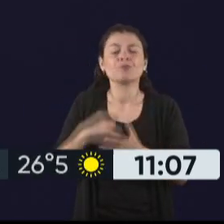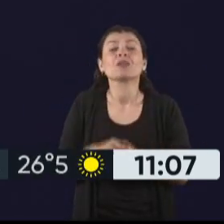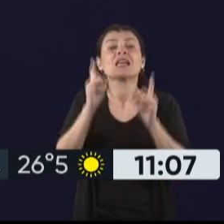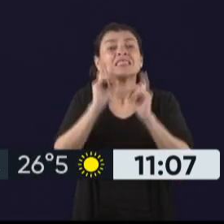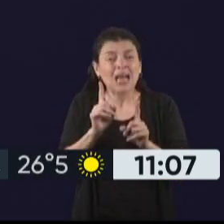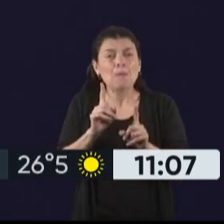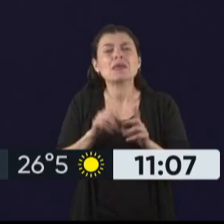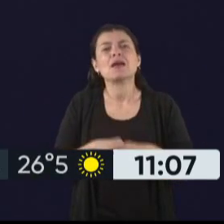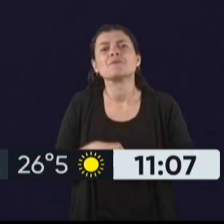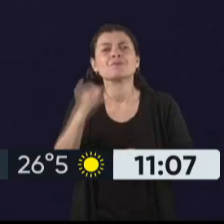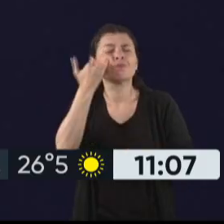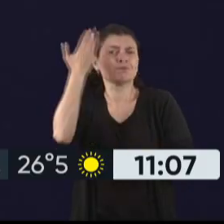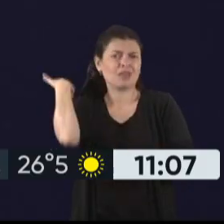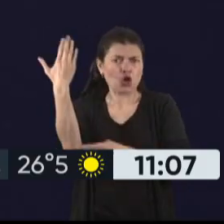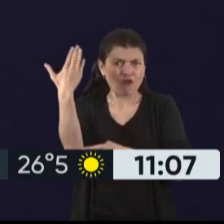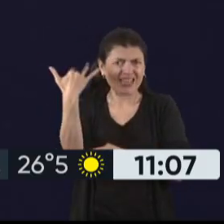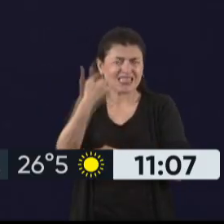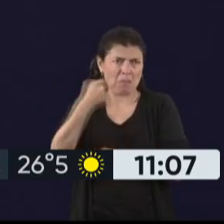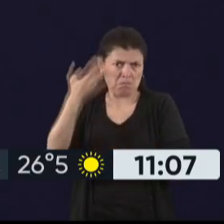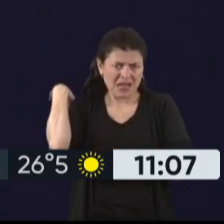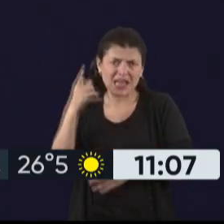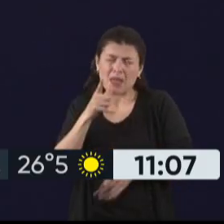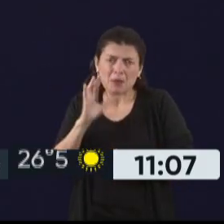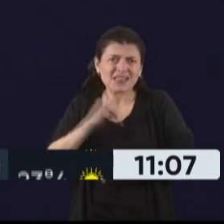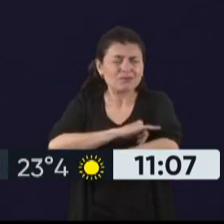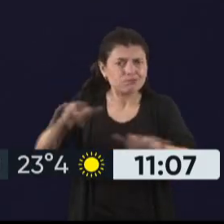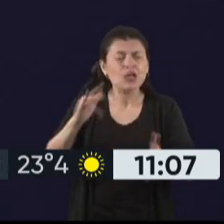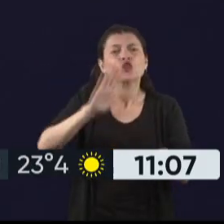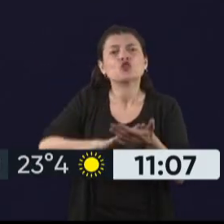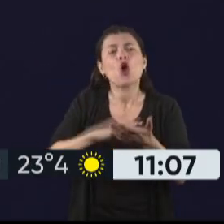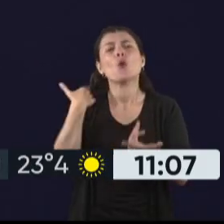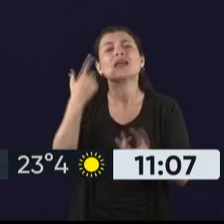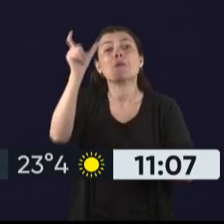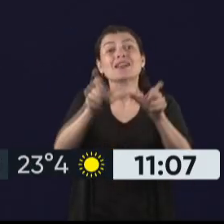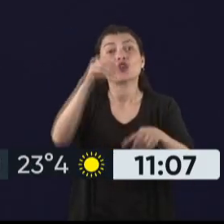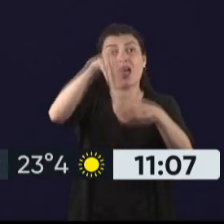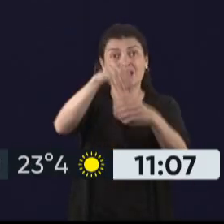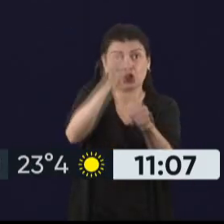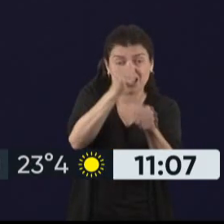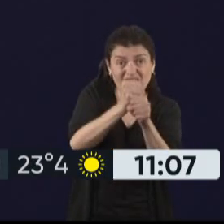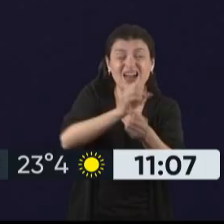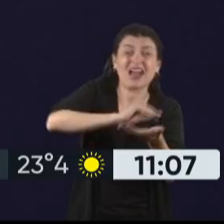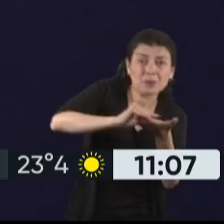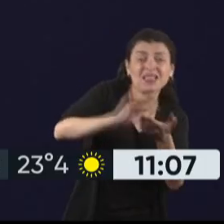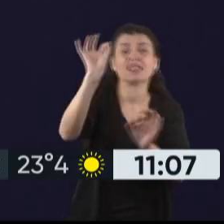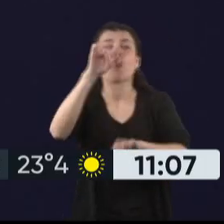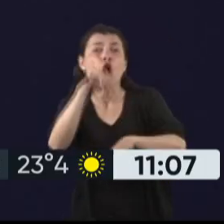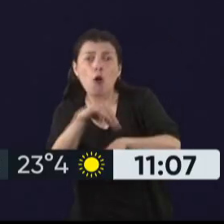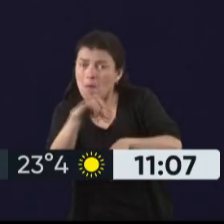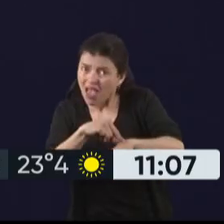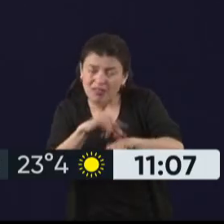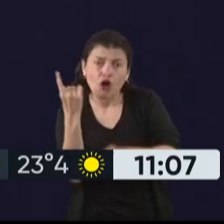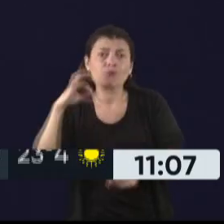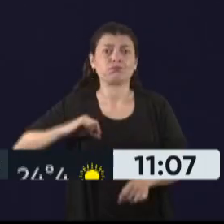en una de las conferencias anteriores para el personal médico y administrativo del hospital, el cual será de carácter